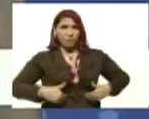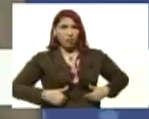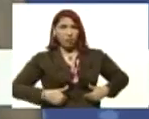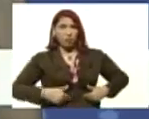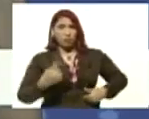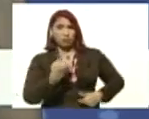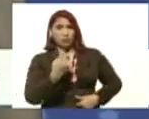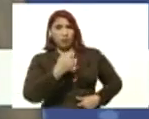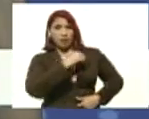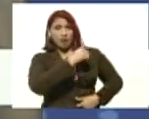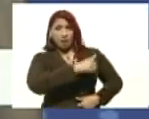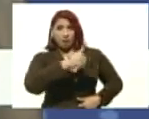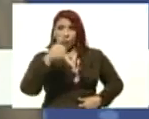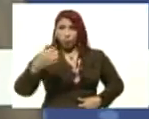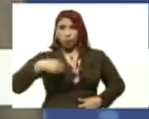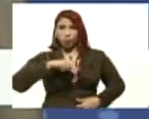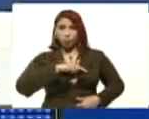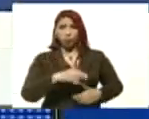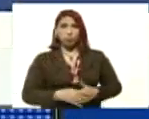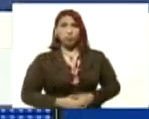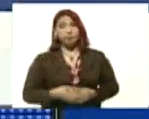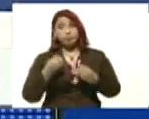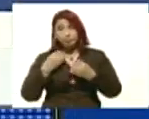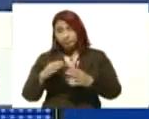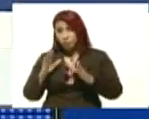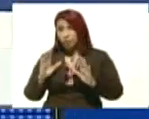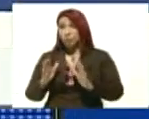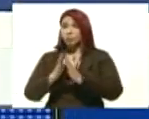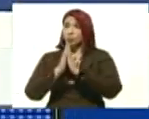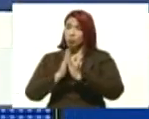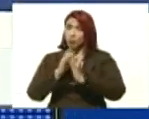individual de cada uno de nosotros. Bueno, caraqueños y caraqueñas,